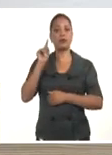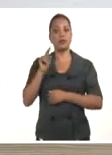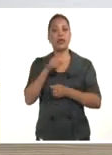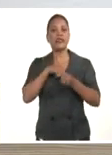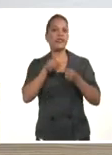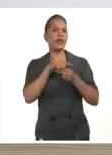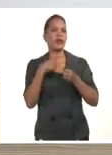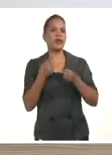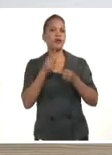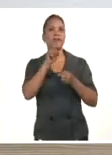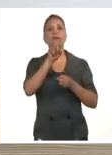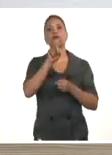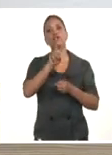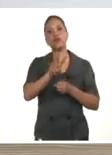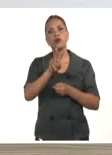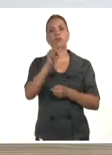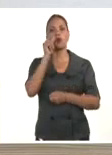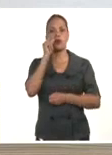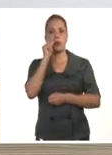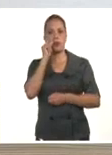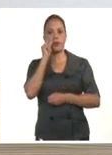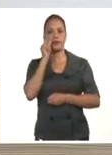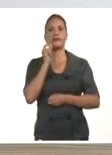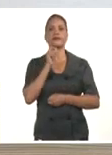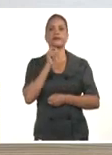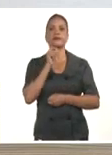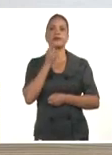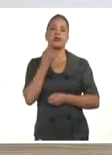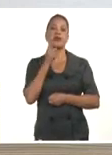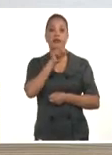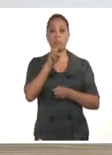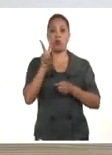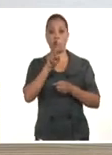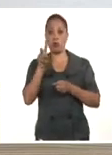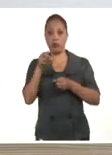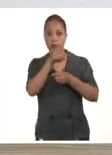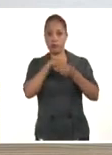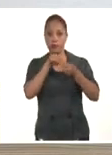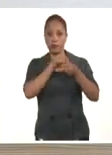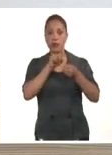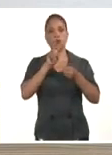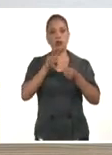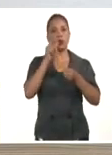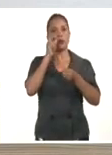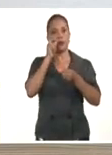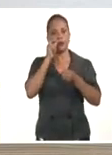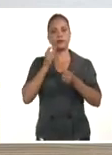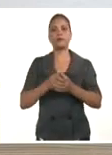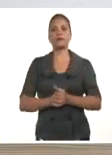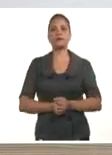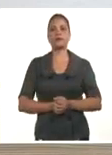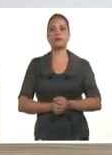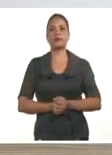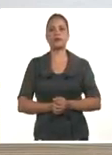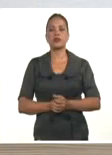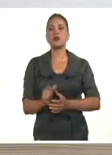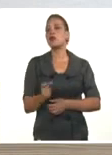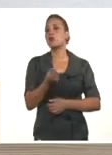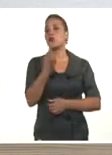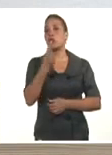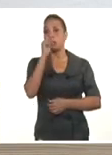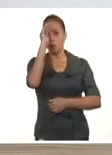ellos 12 masculinos. Entre los 12 pacientes masculinos, tenemos un